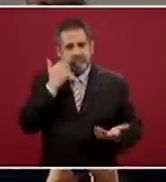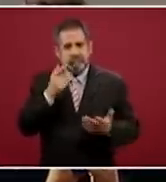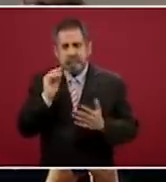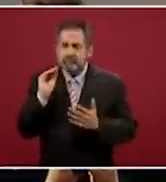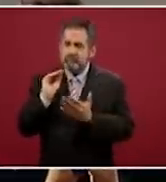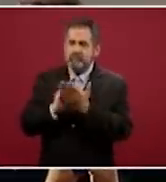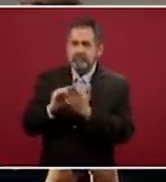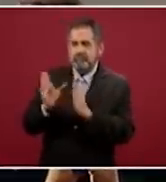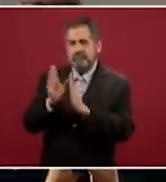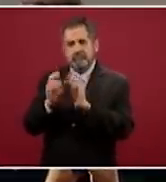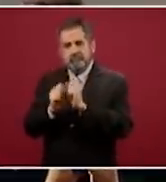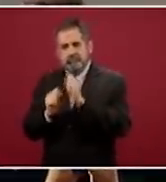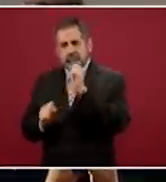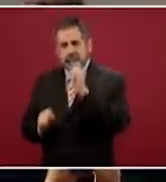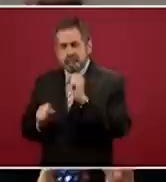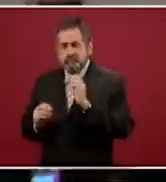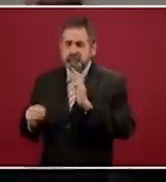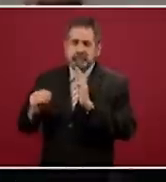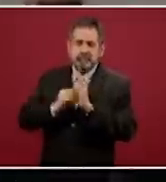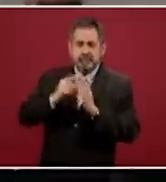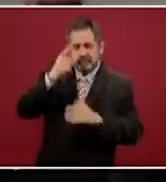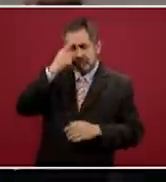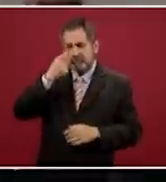la pensión a los adultos mayores,